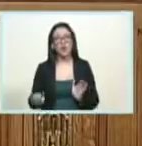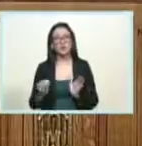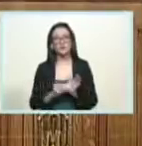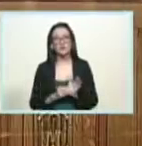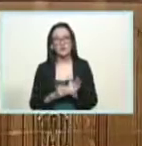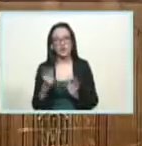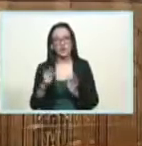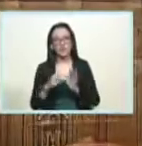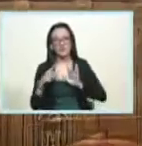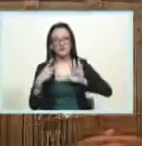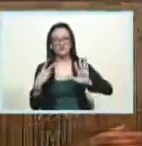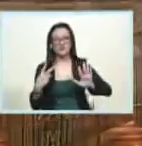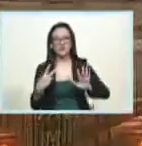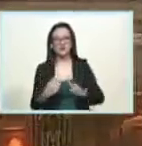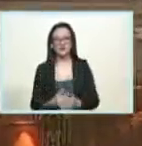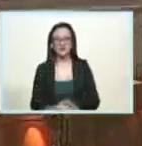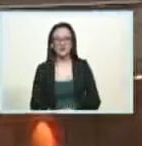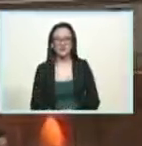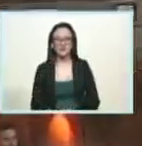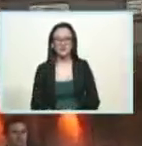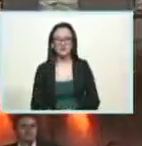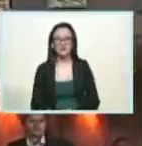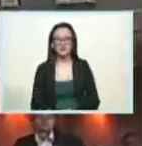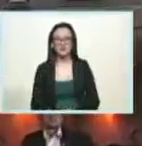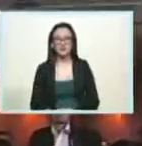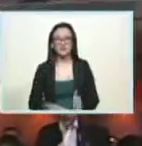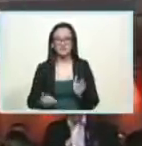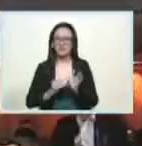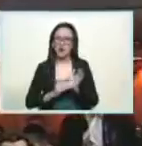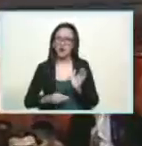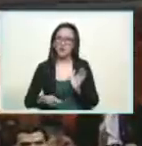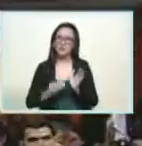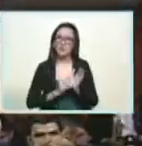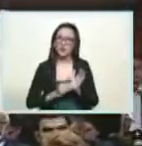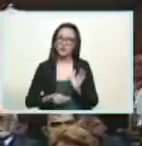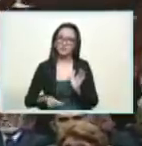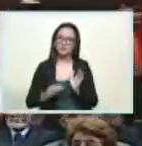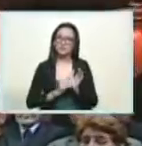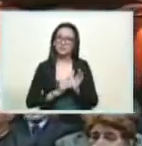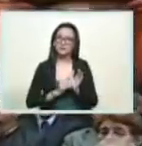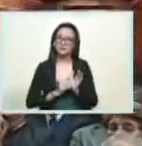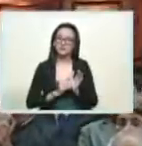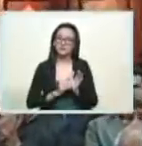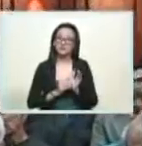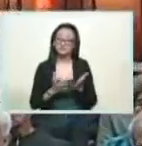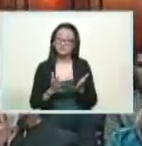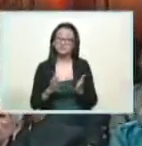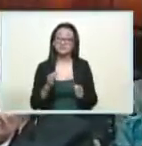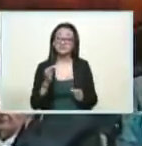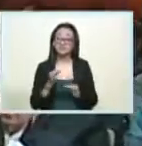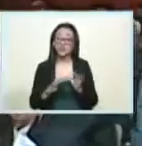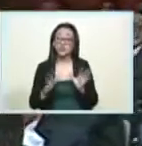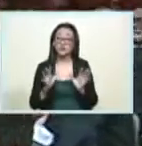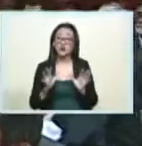reinstalamos el del 2017 en varias oportunidades y afortunadamente en diciembre